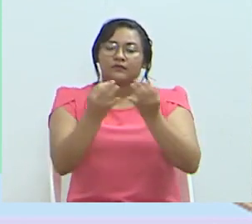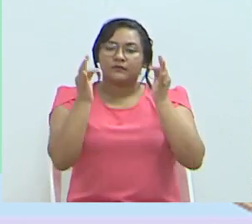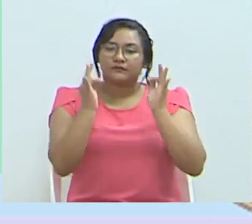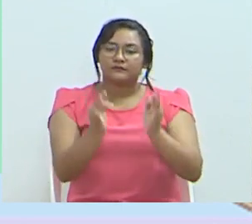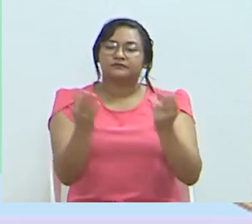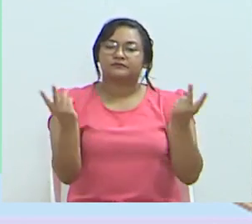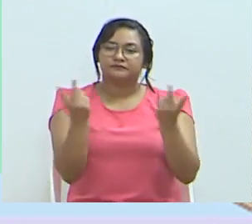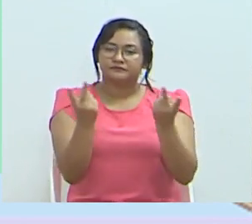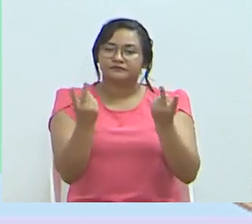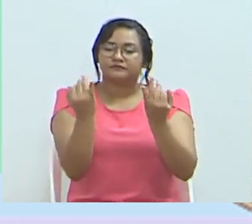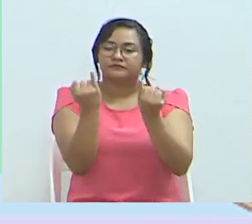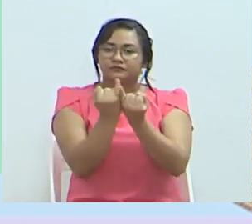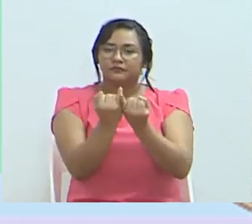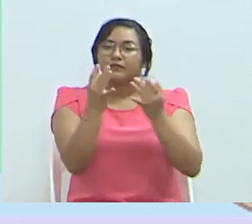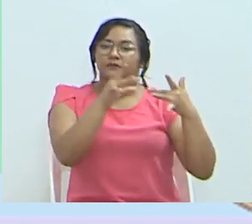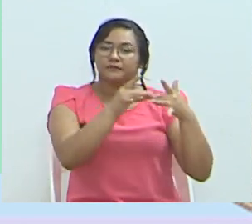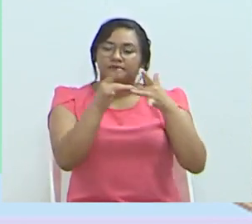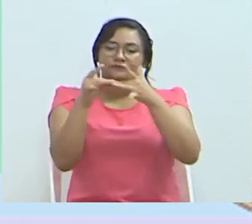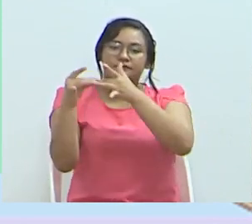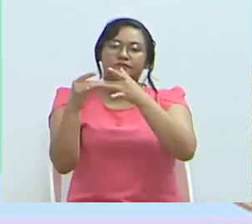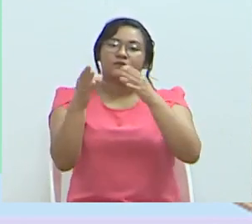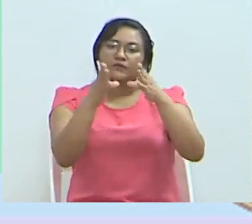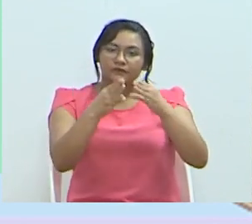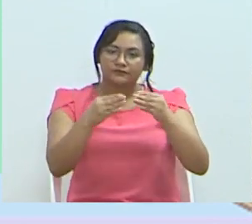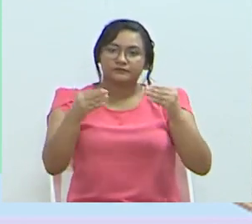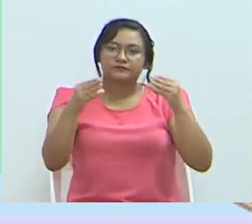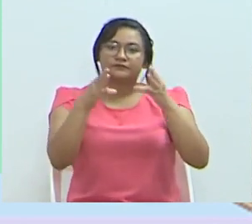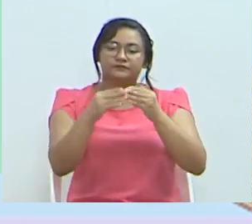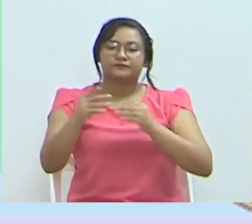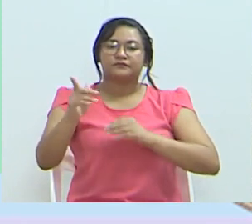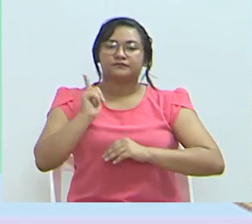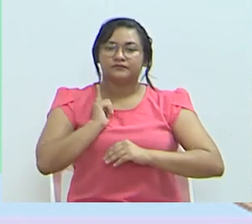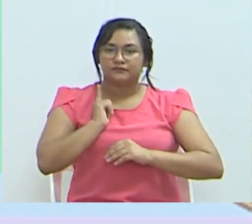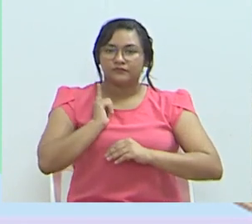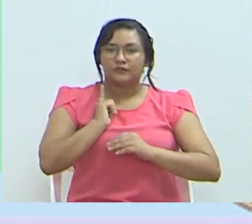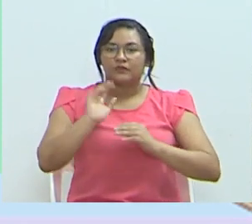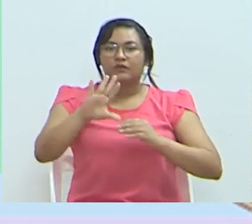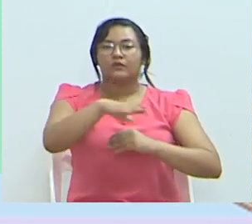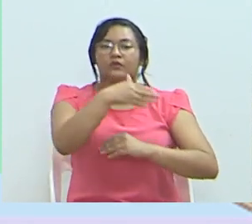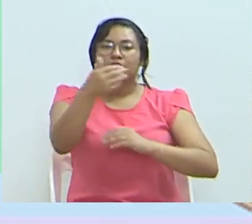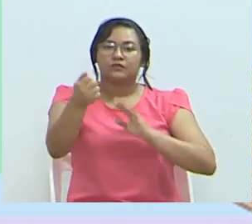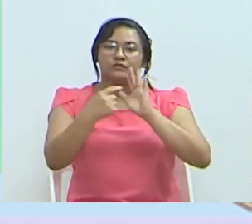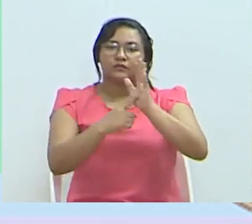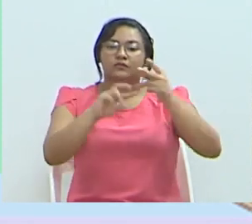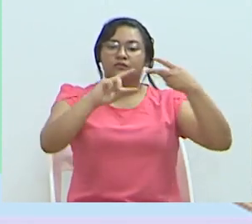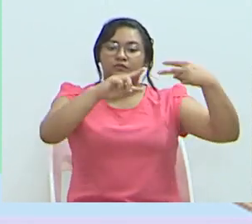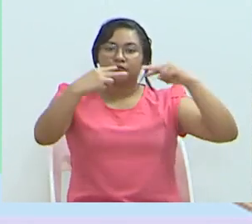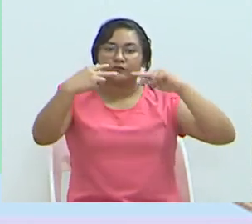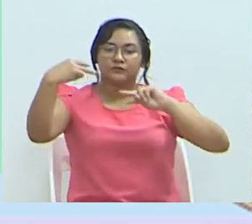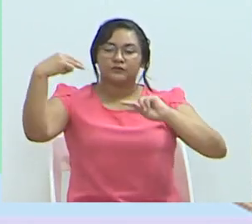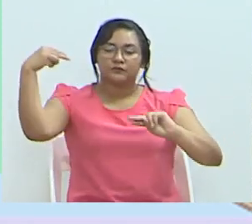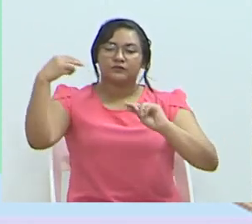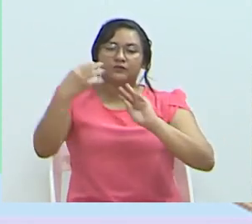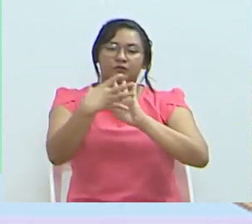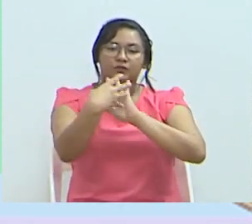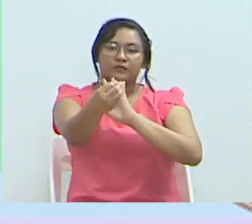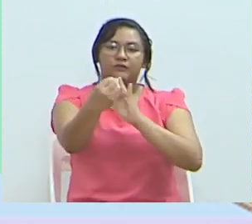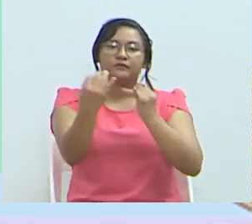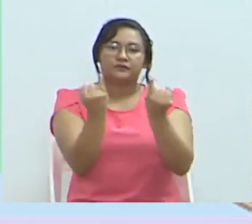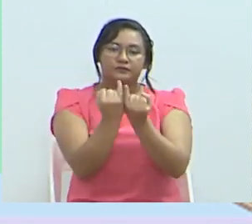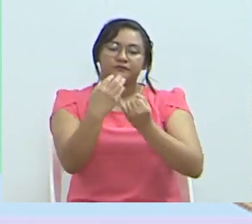funciones especializadas. Las células también contienen el material hereditario del organismo y pueden hacer copia de